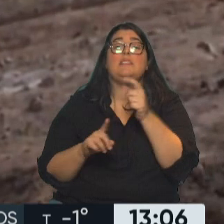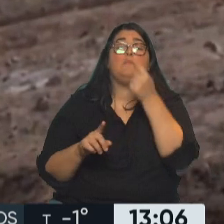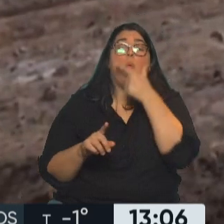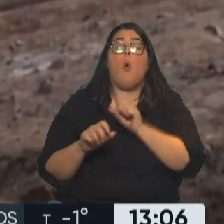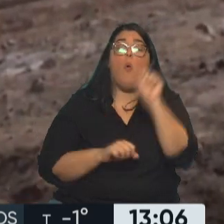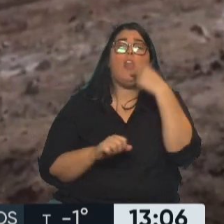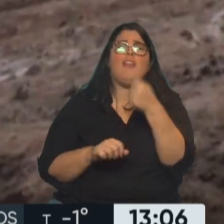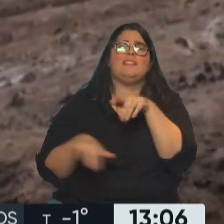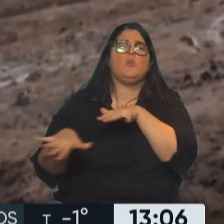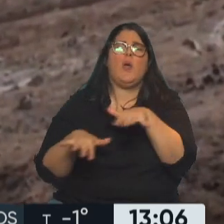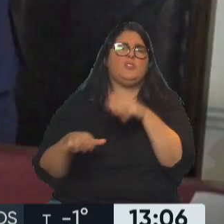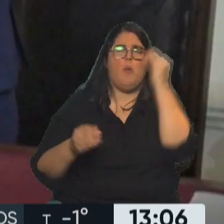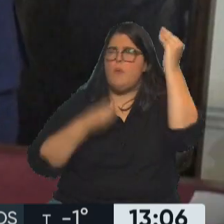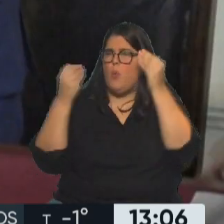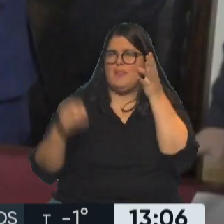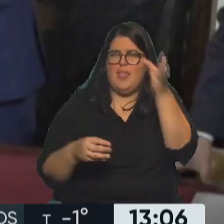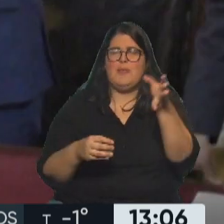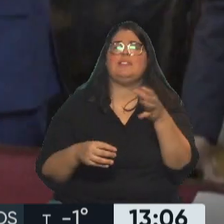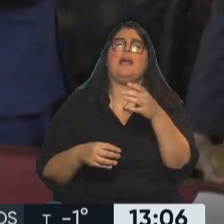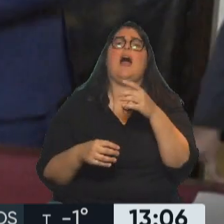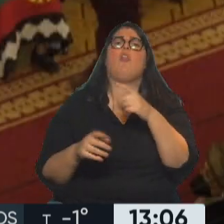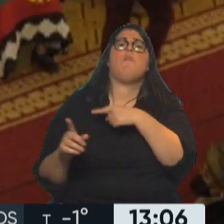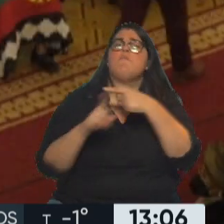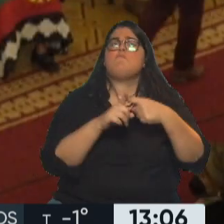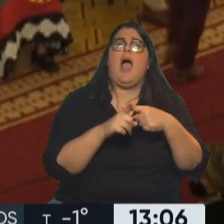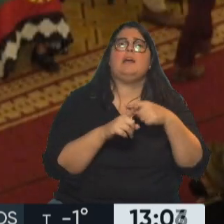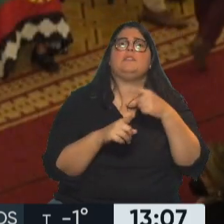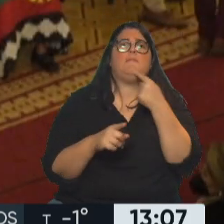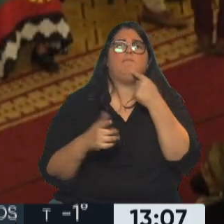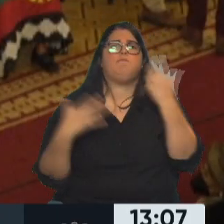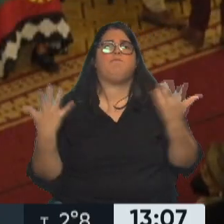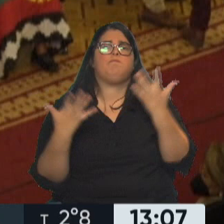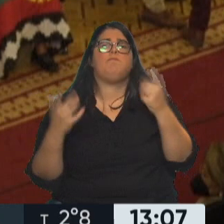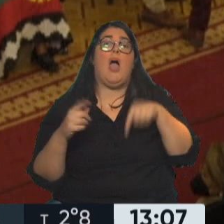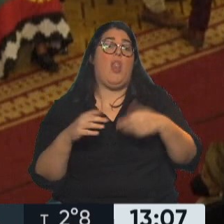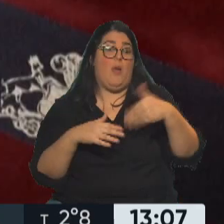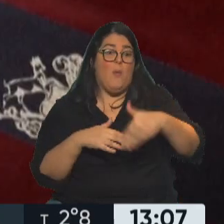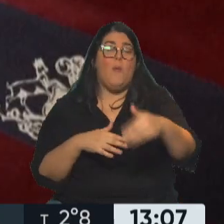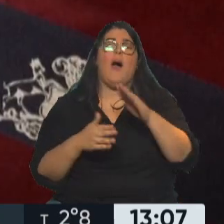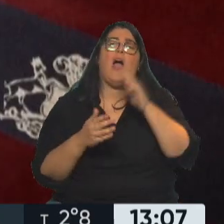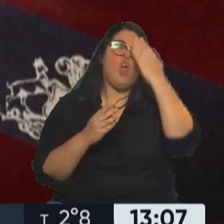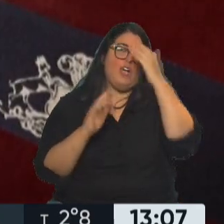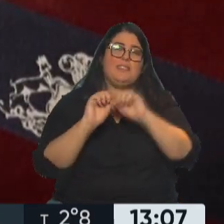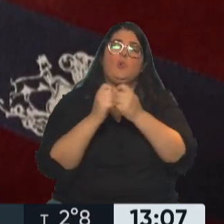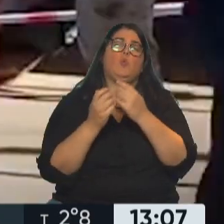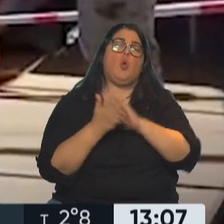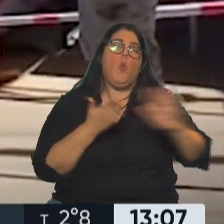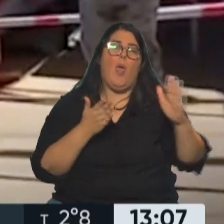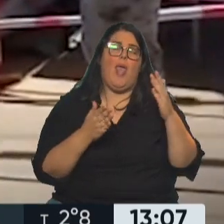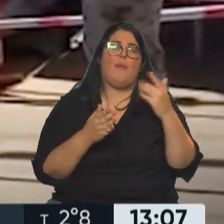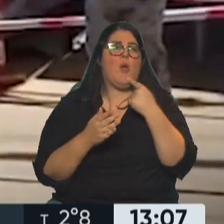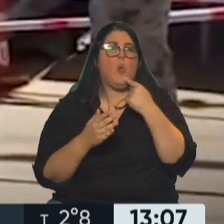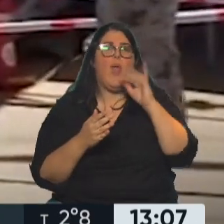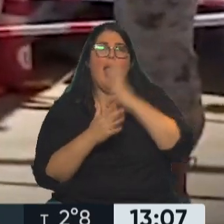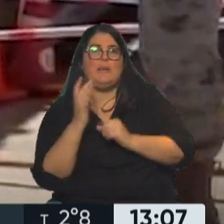como tremendamente preocupante, se suma a la incertidumbre por el creciente rechazo a la nueva Constitución, cuyo texto